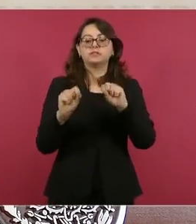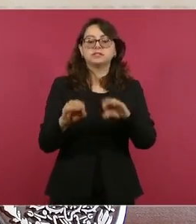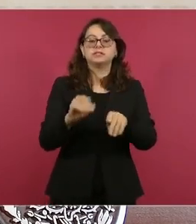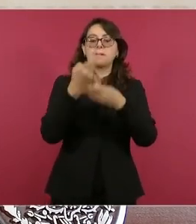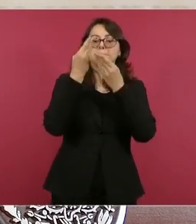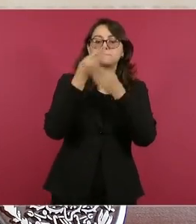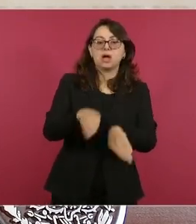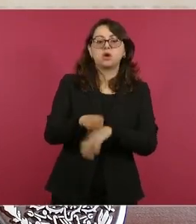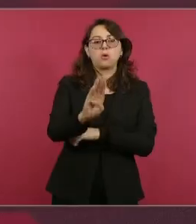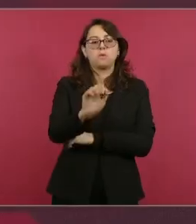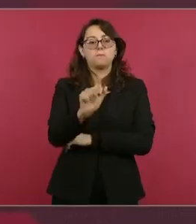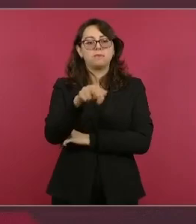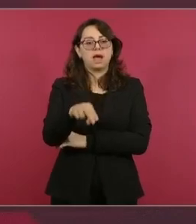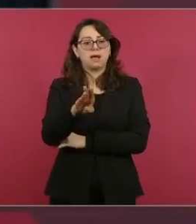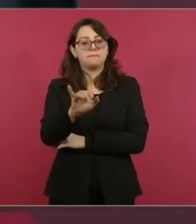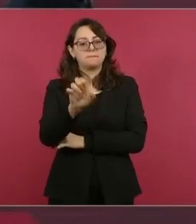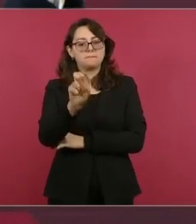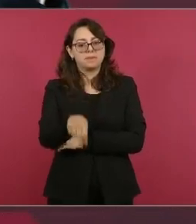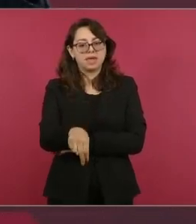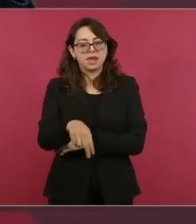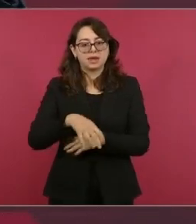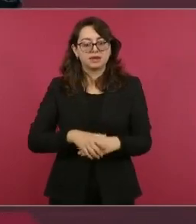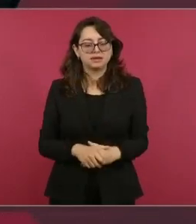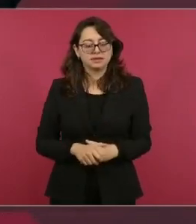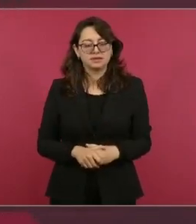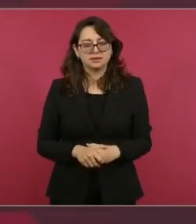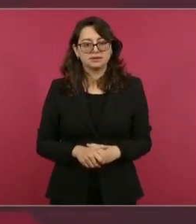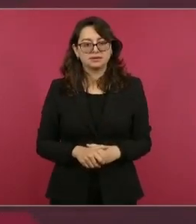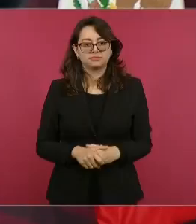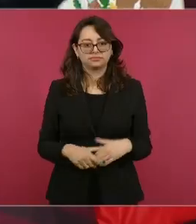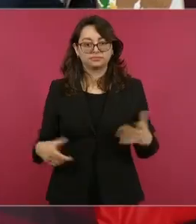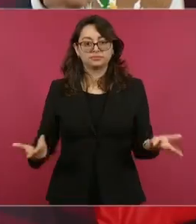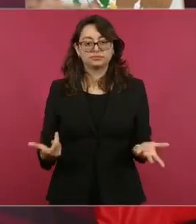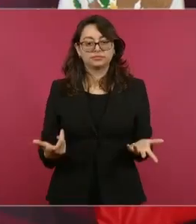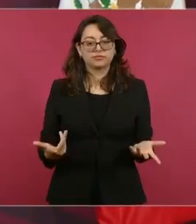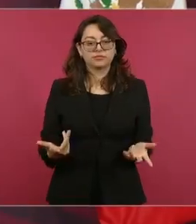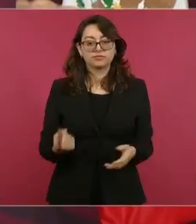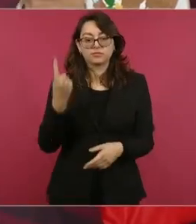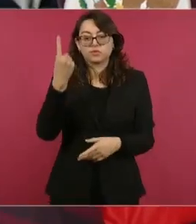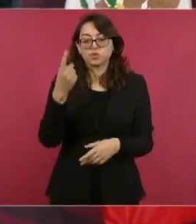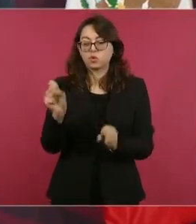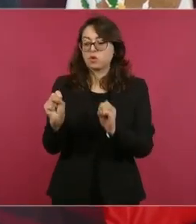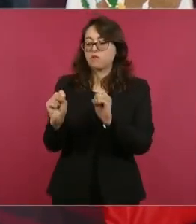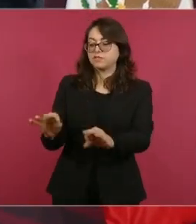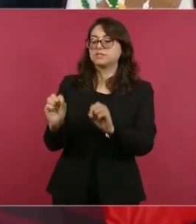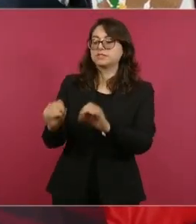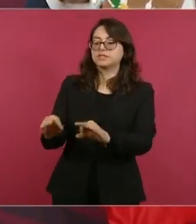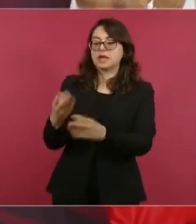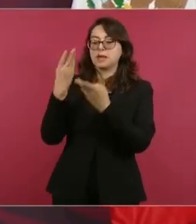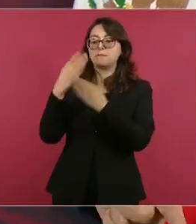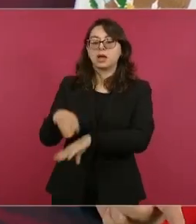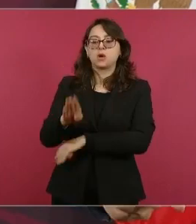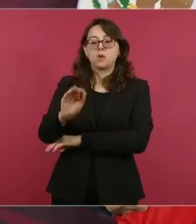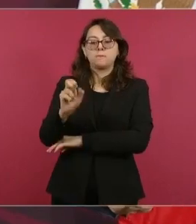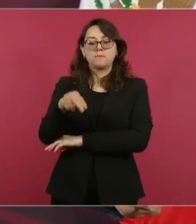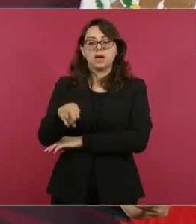construidas por ellos. ¿Saben cuánto cuesta una sucursal del Banco del Bienestar?